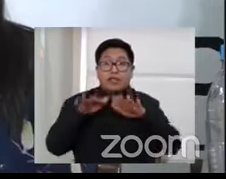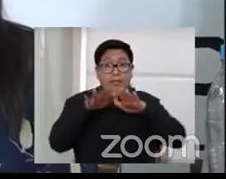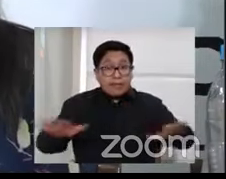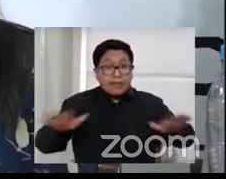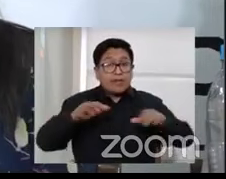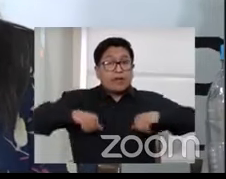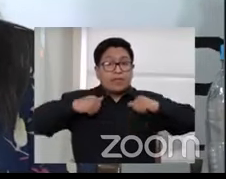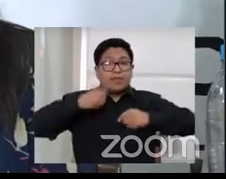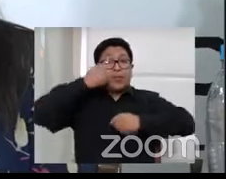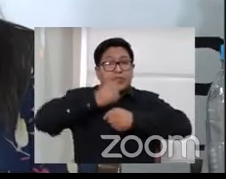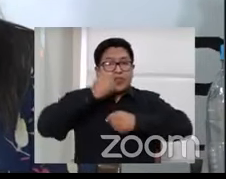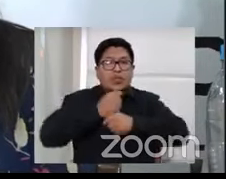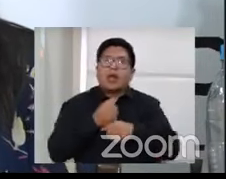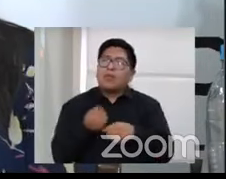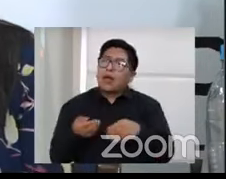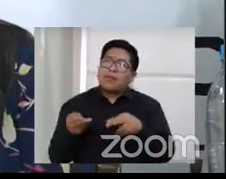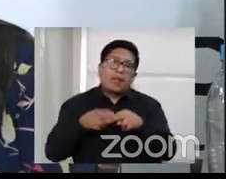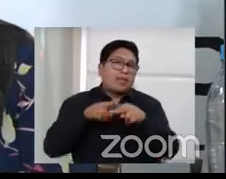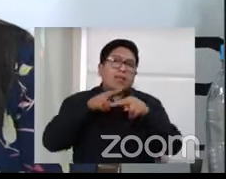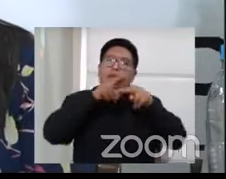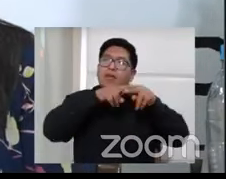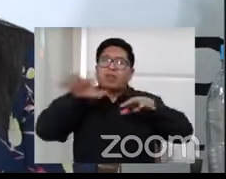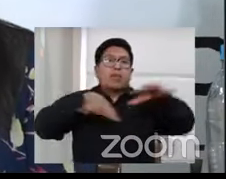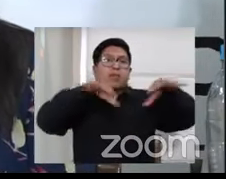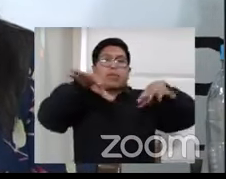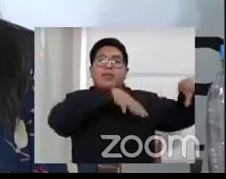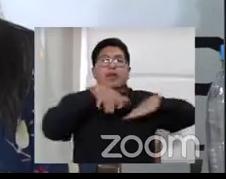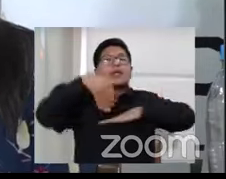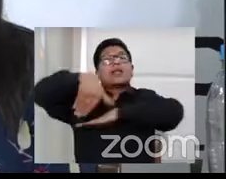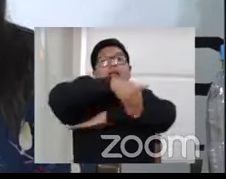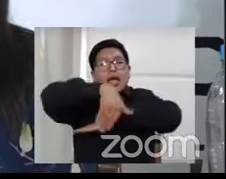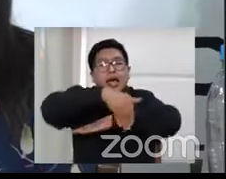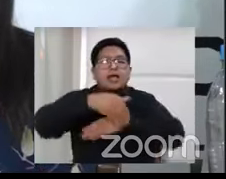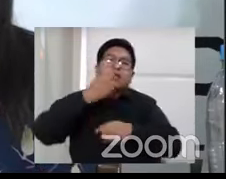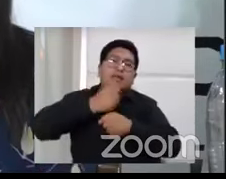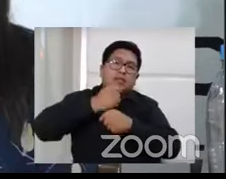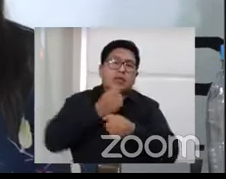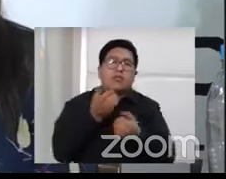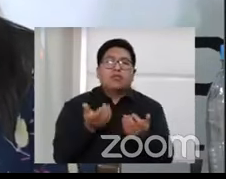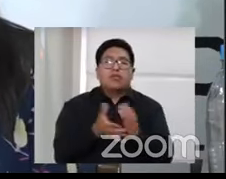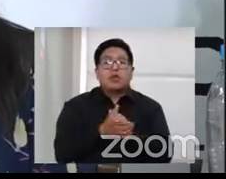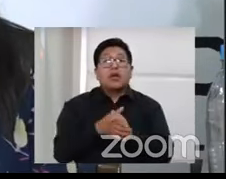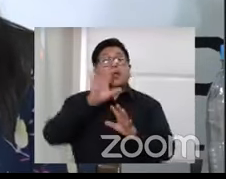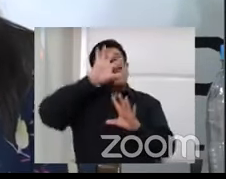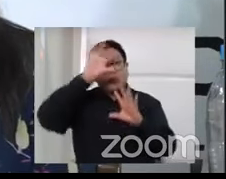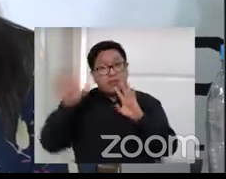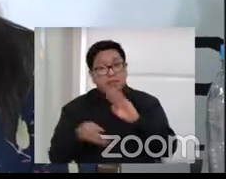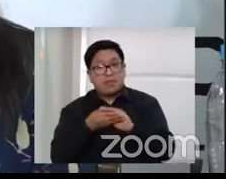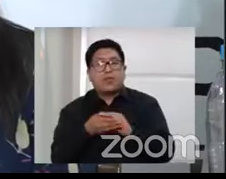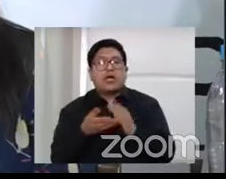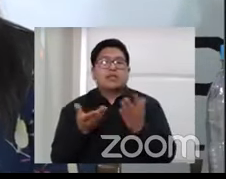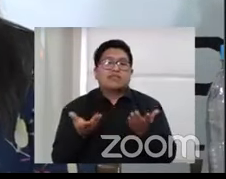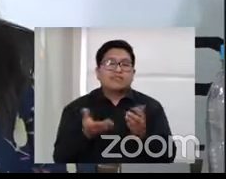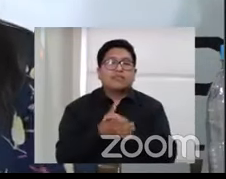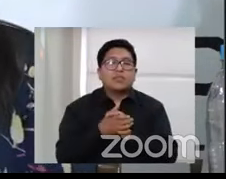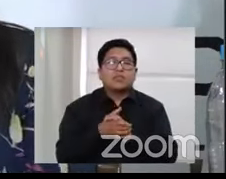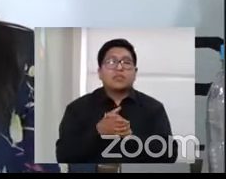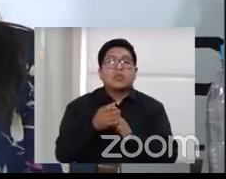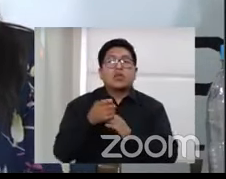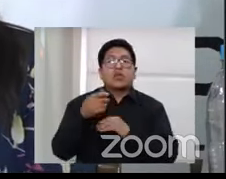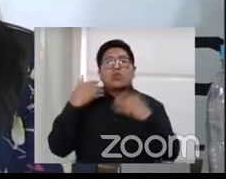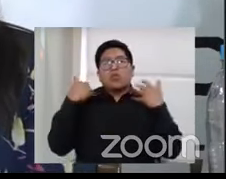adolescentes que realizan trabajos en las calles sino que además lo que ha generado es una afectación